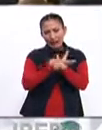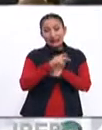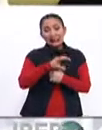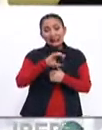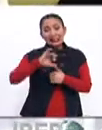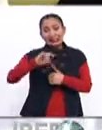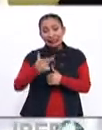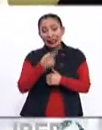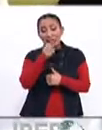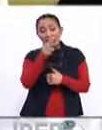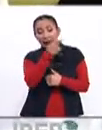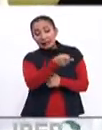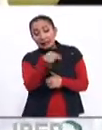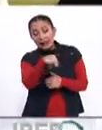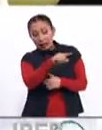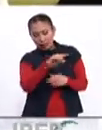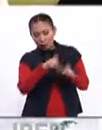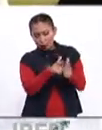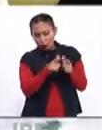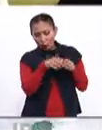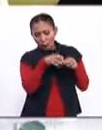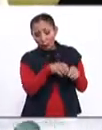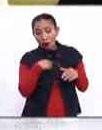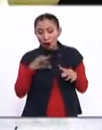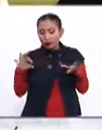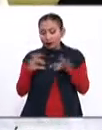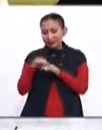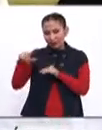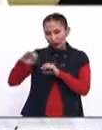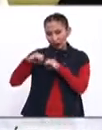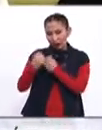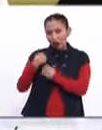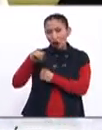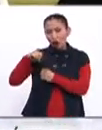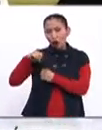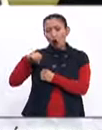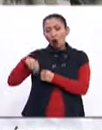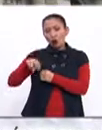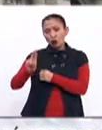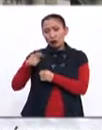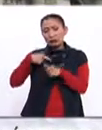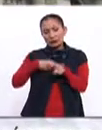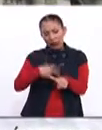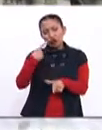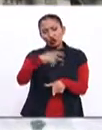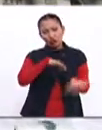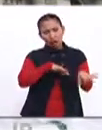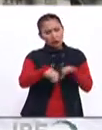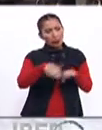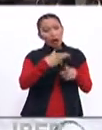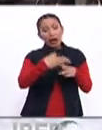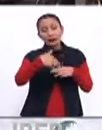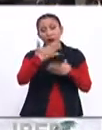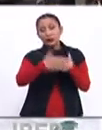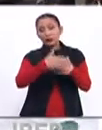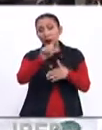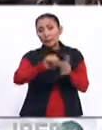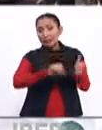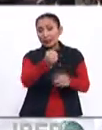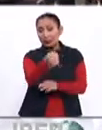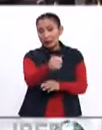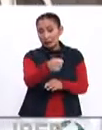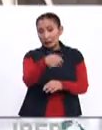CICIG, Matías Ponce, aseguró que el organismo, dependiente de la Organización de las Naciones Unidas, continuará con sus labores hasta el próximo mes